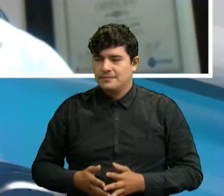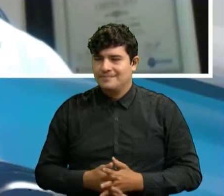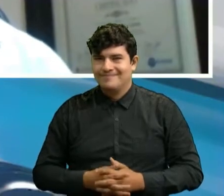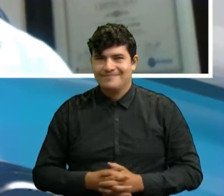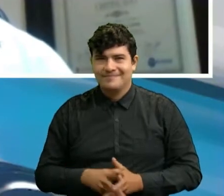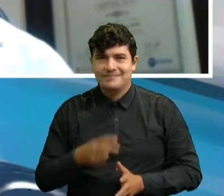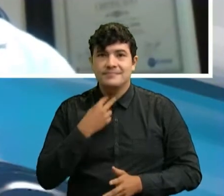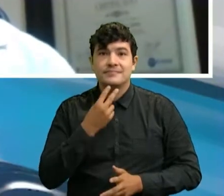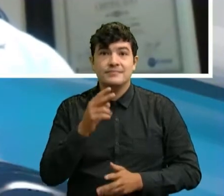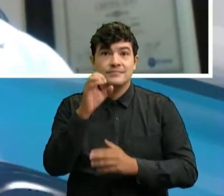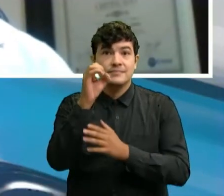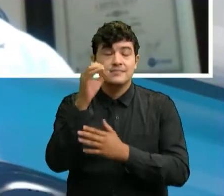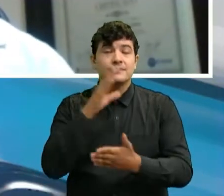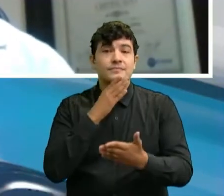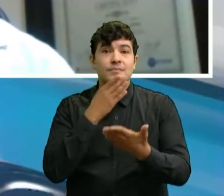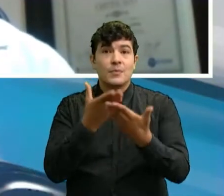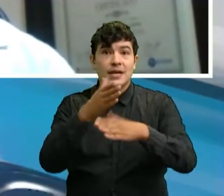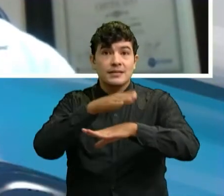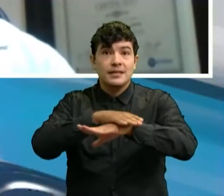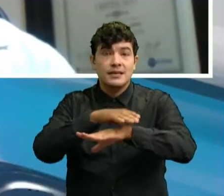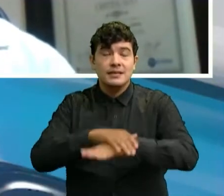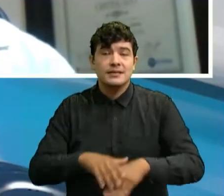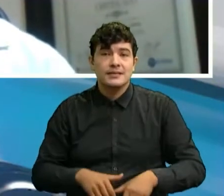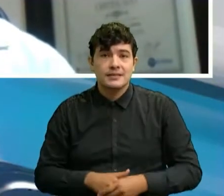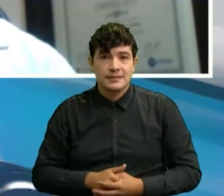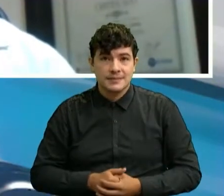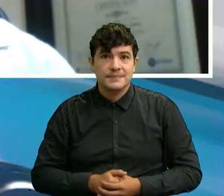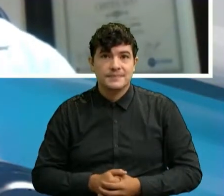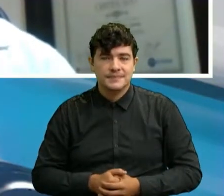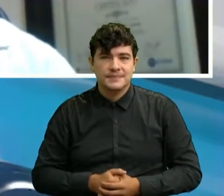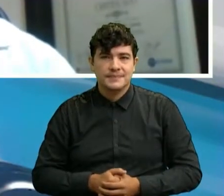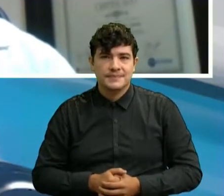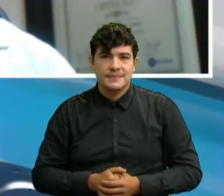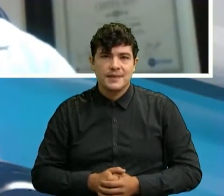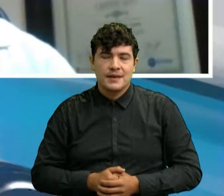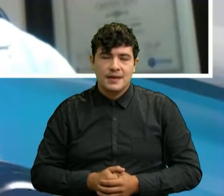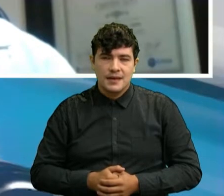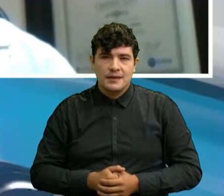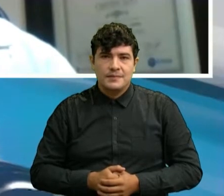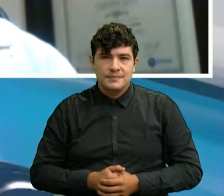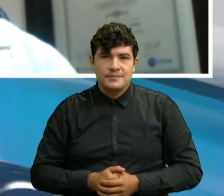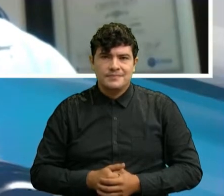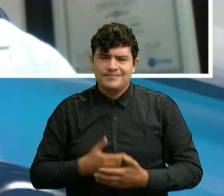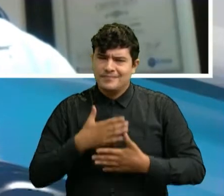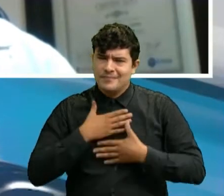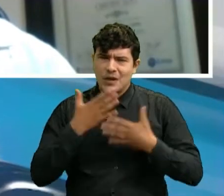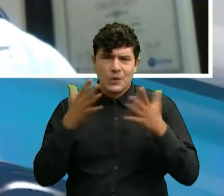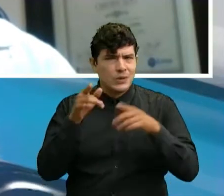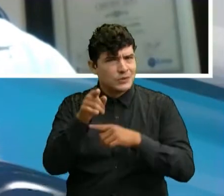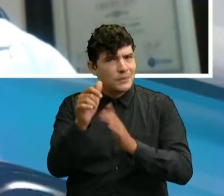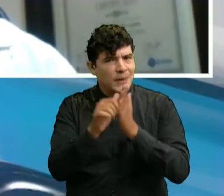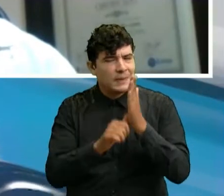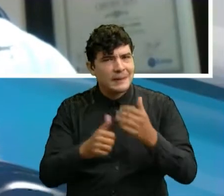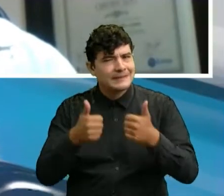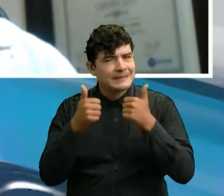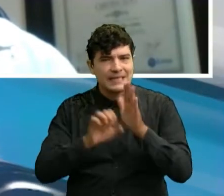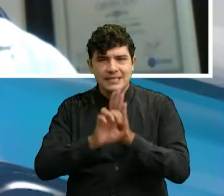Hola. Sí, buenas tardes. Cuéntenos su caso. Muy buenas tardes. Muchas felicitaciones por su programa, muy